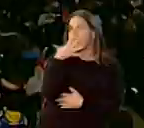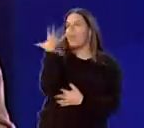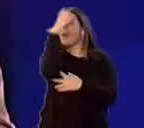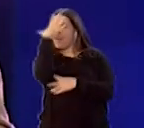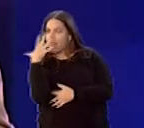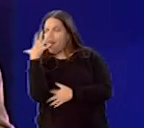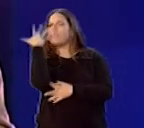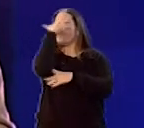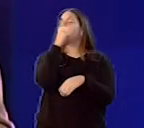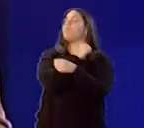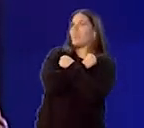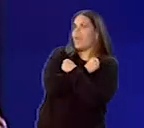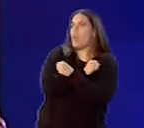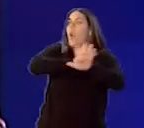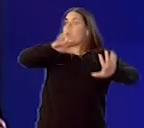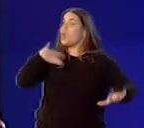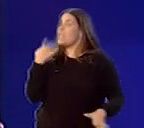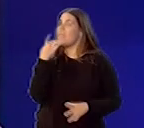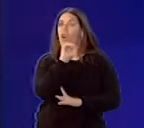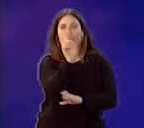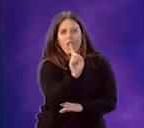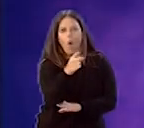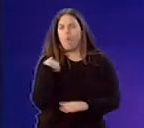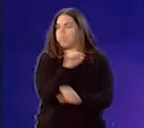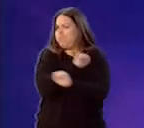te quiero pero si no lo digo reviento